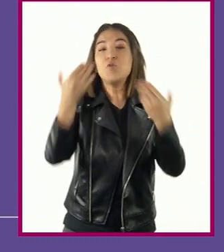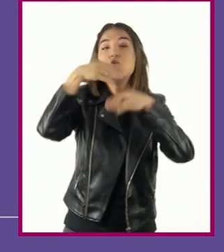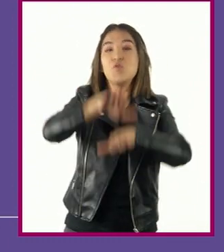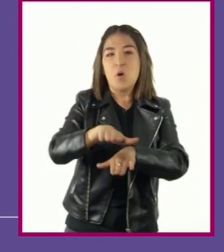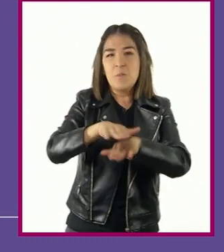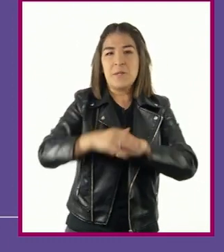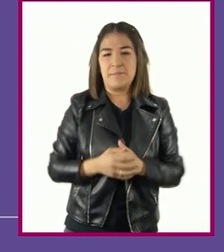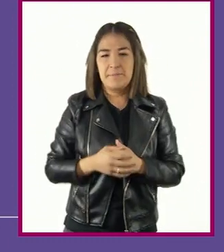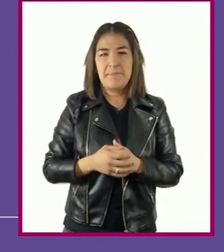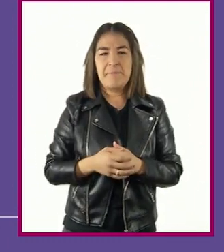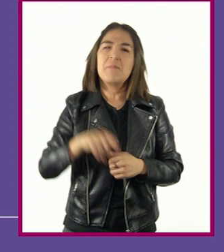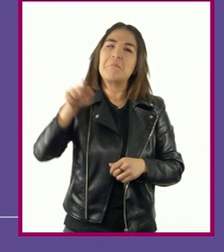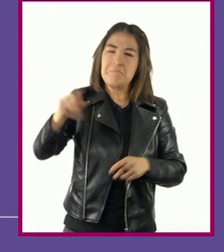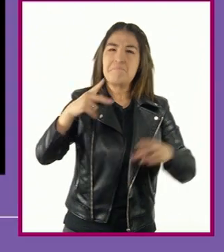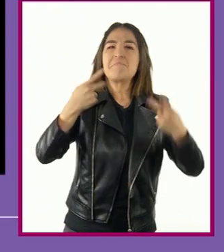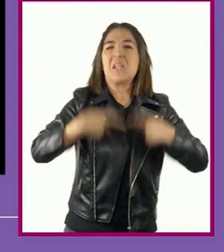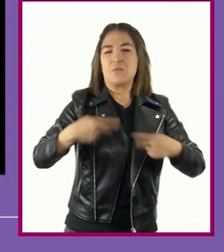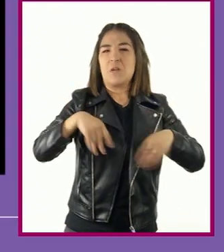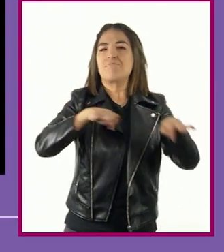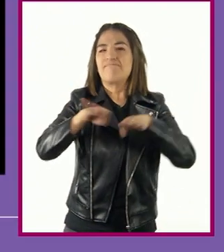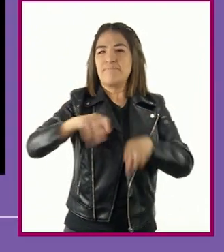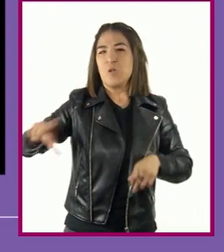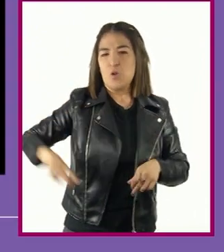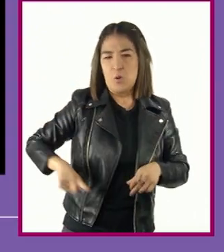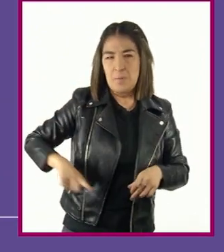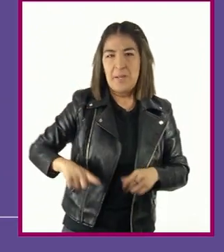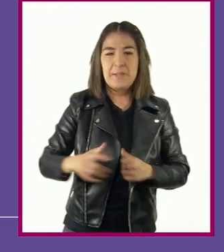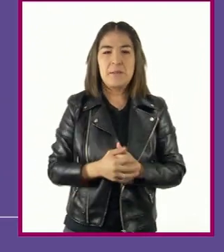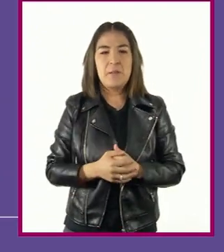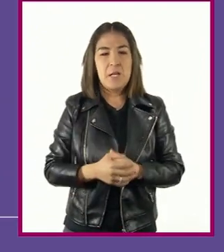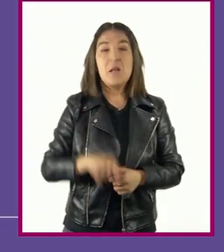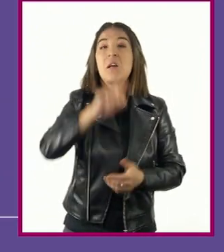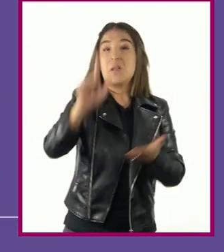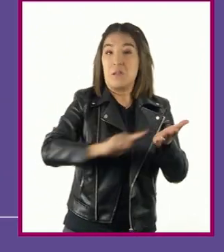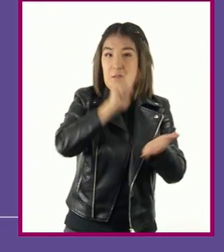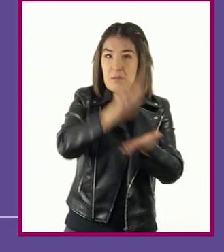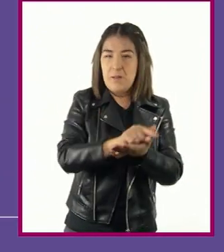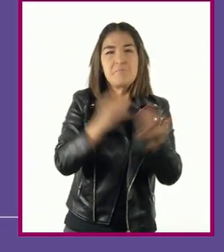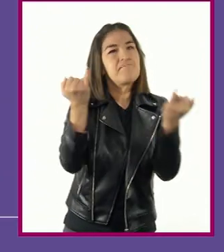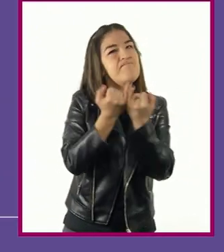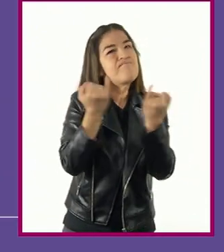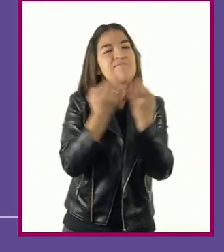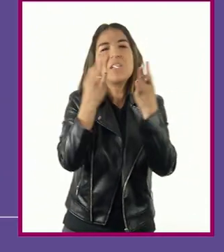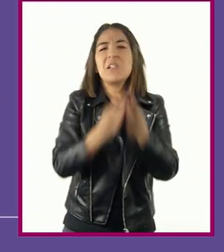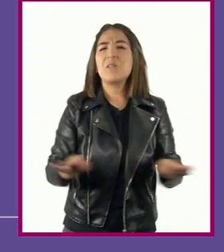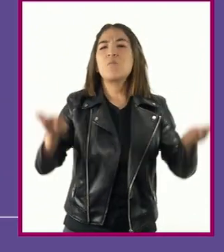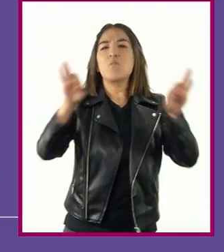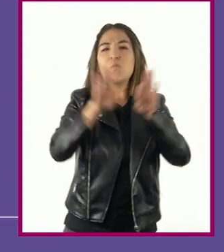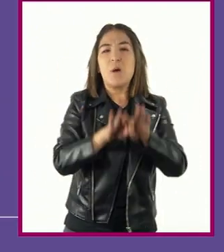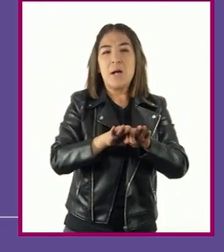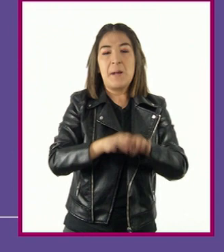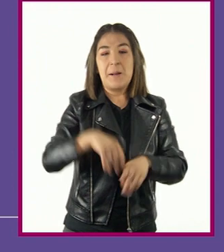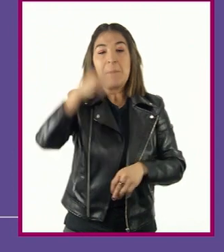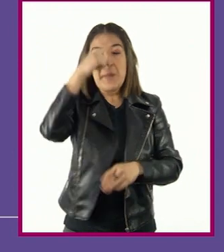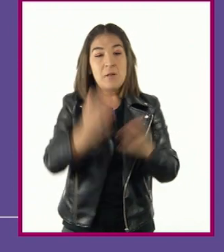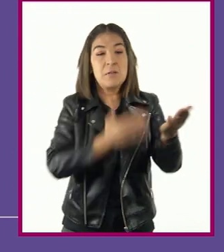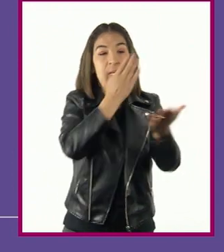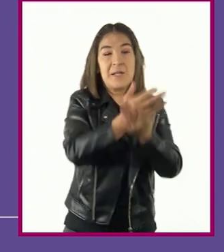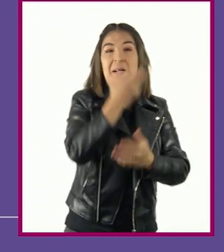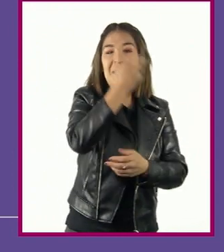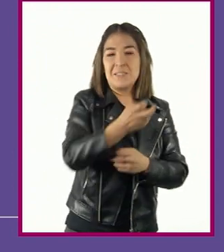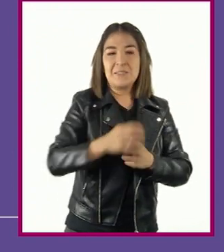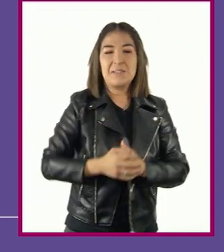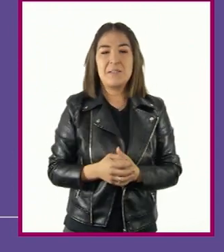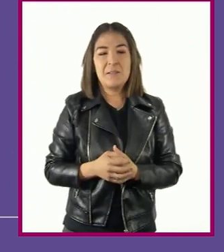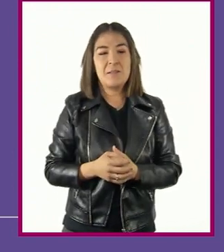sobre nuestras autoridades. La ley también es fundamental al Instituto Nacional de